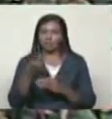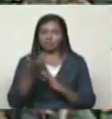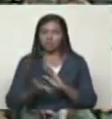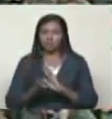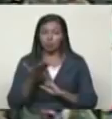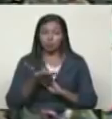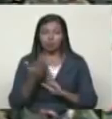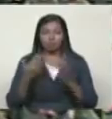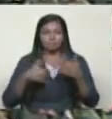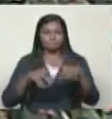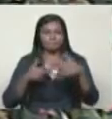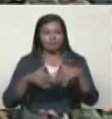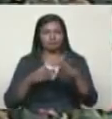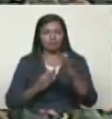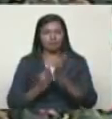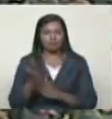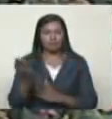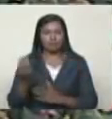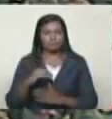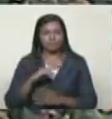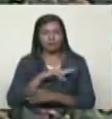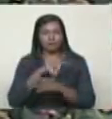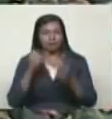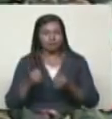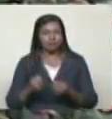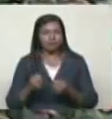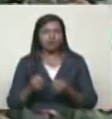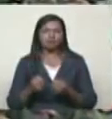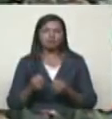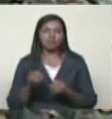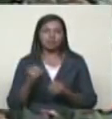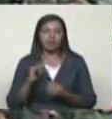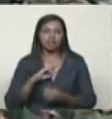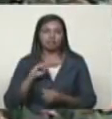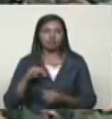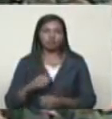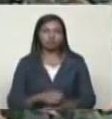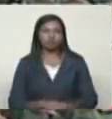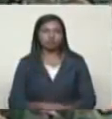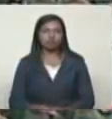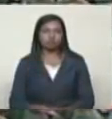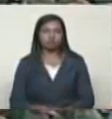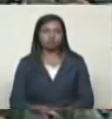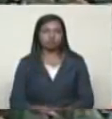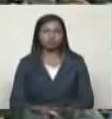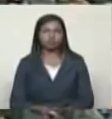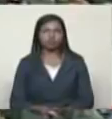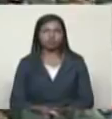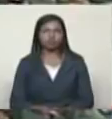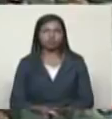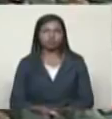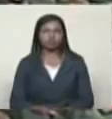importante marcha por la lealtad de la Fuerza Armada Nacional Bolivariana.